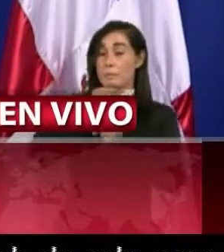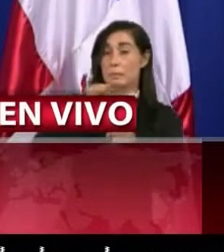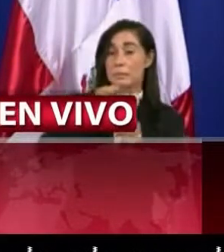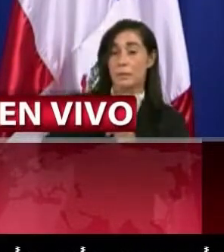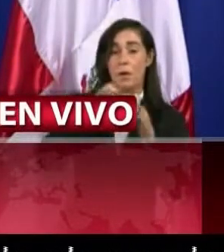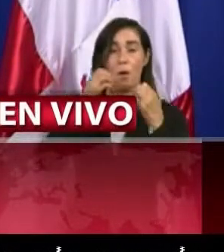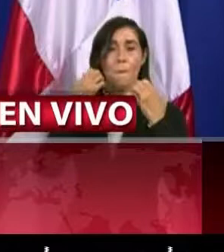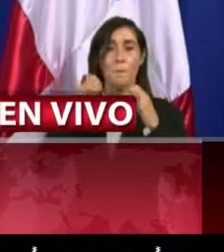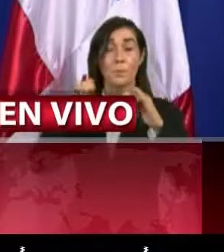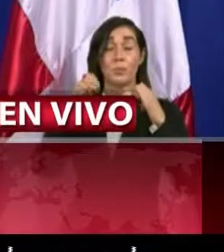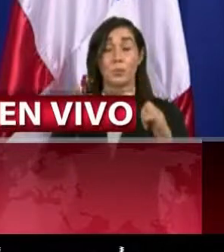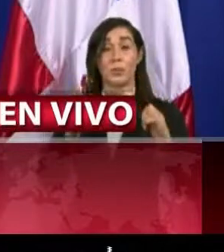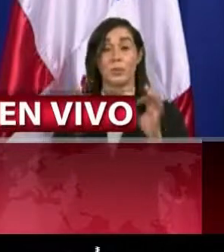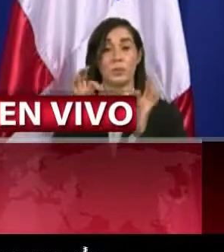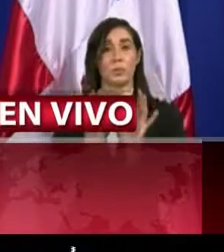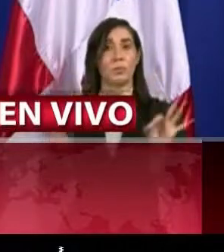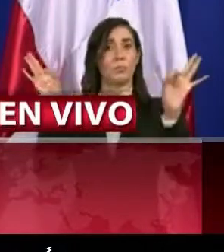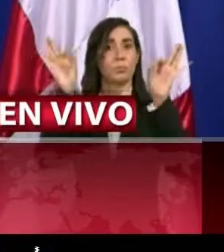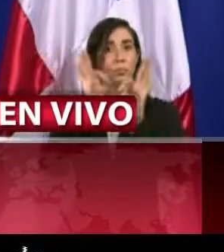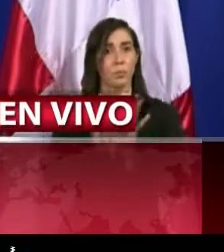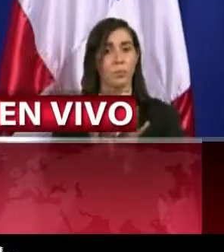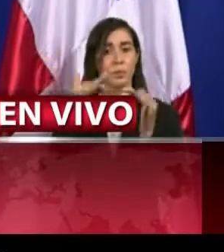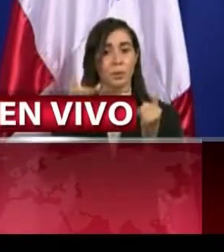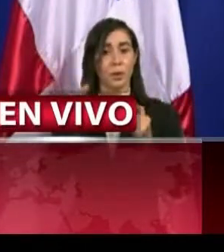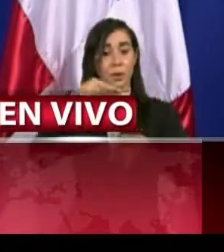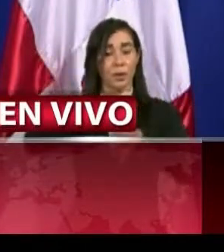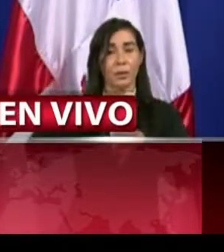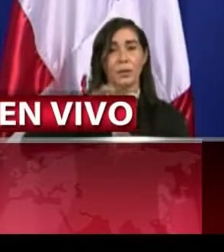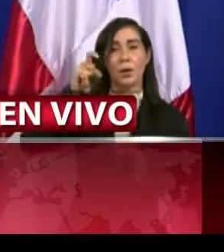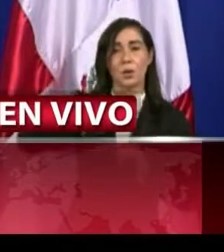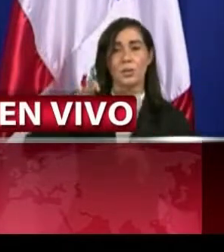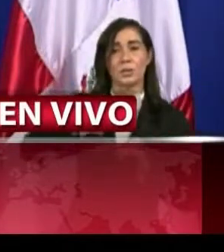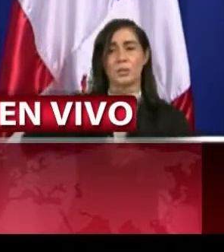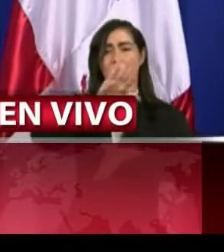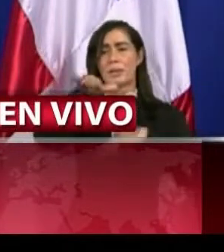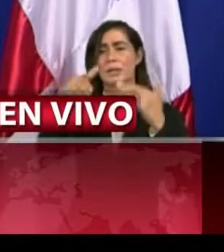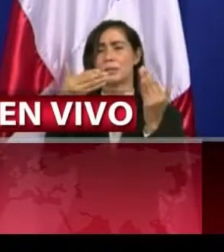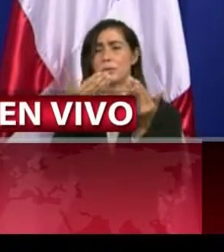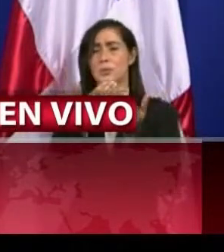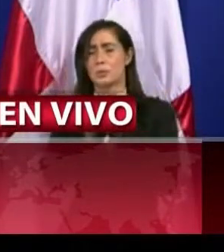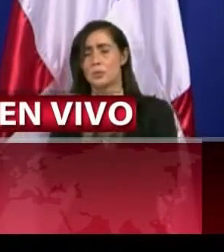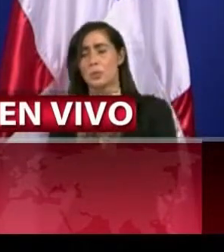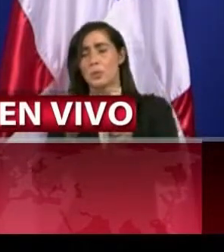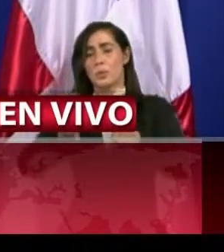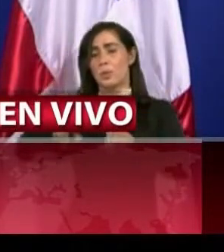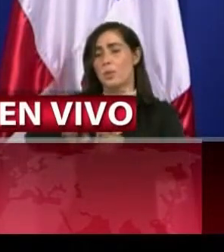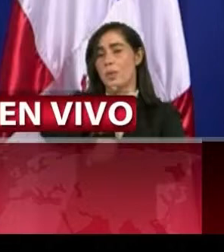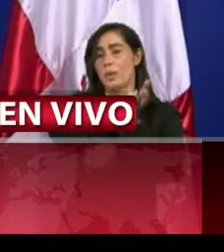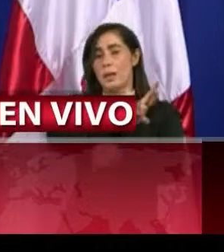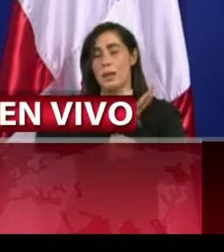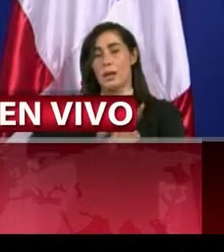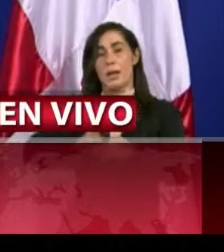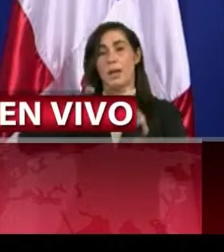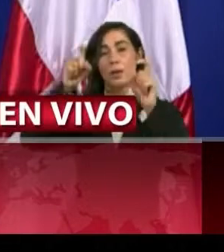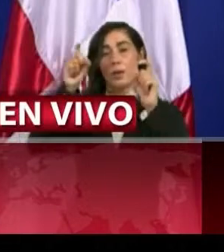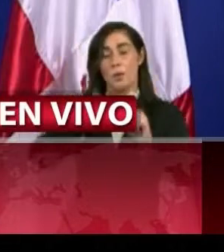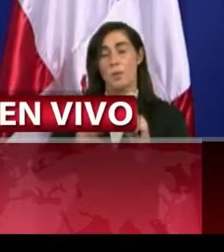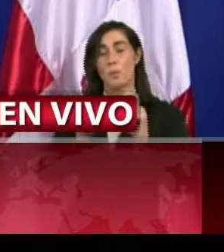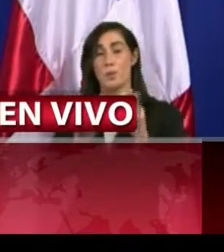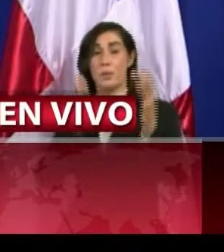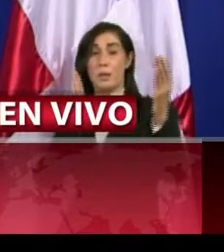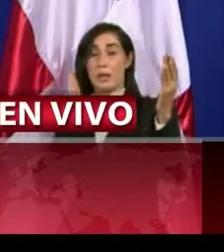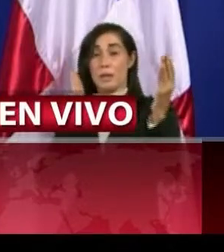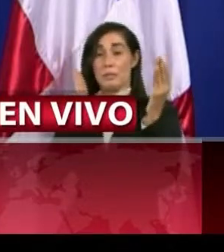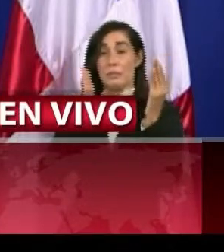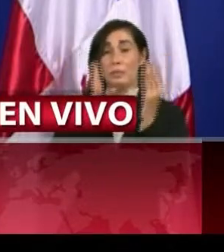pero más necesario que nunca, para que toda la región pueda enfrentar con eficiencia las